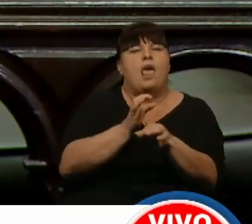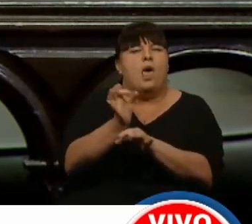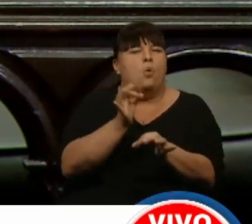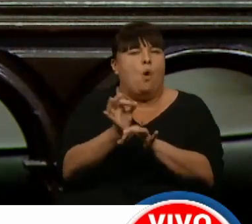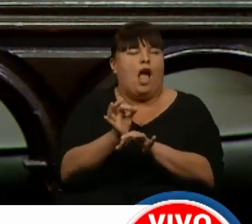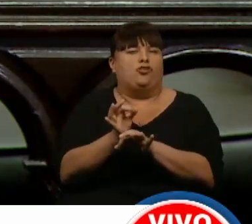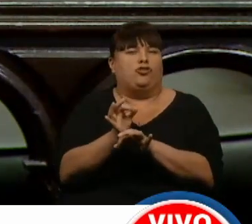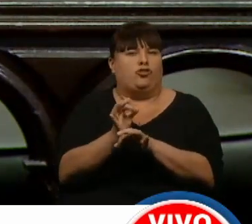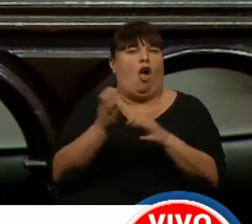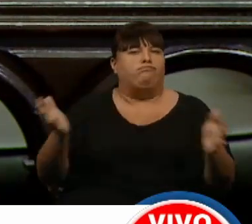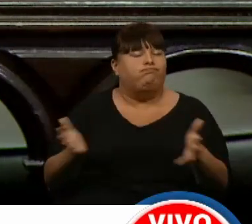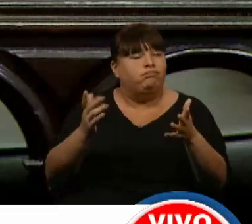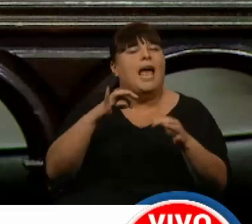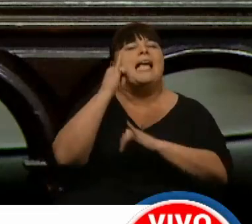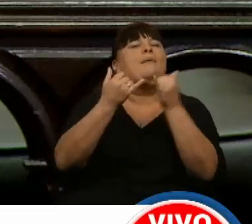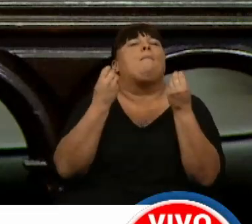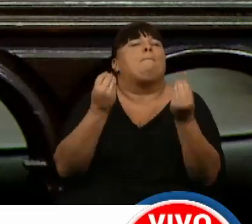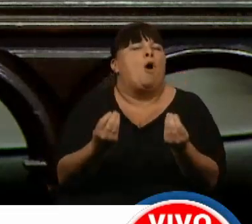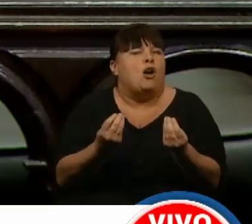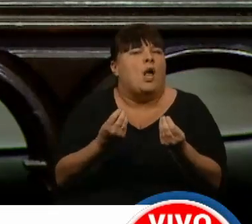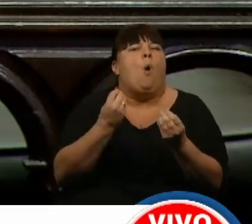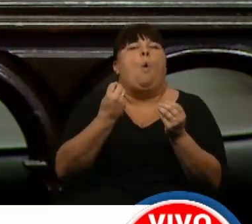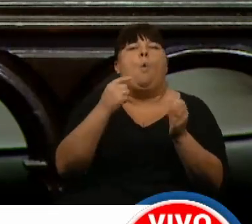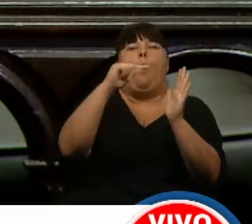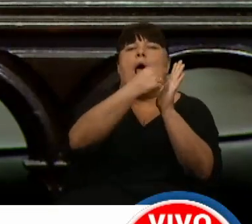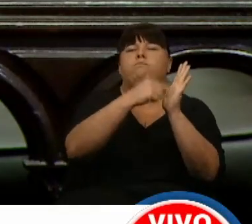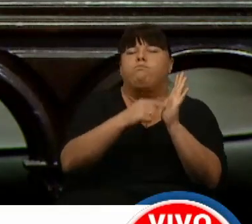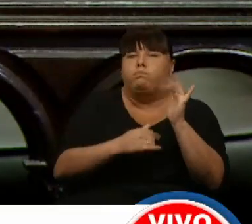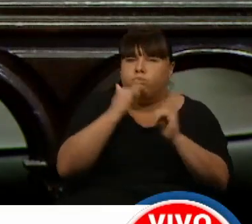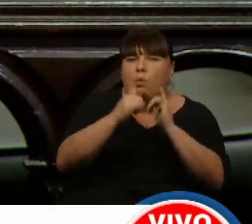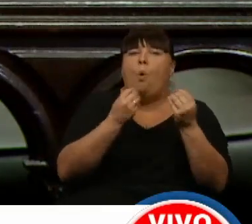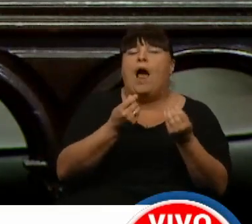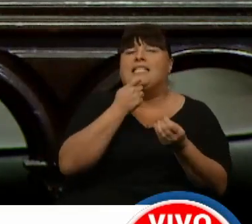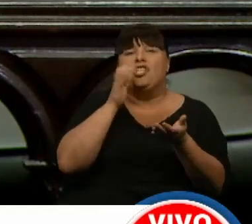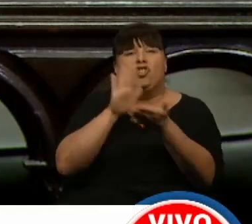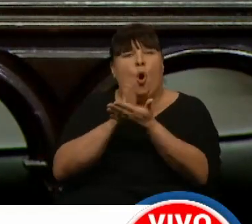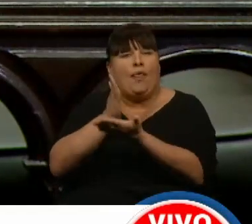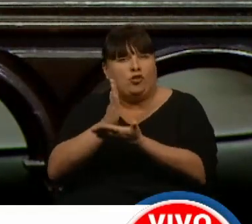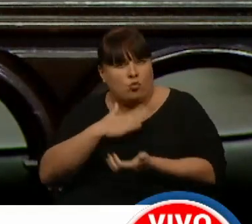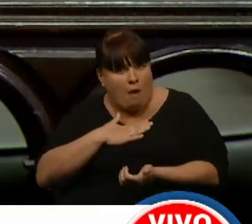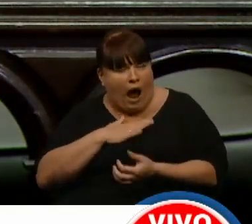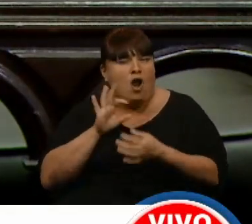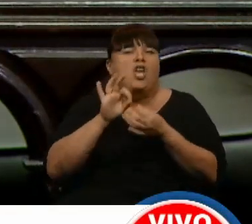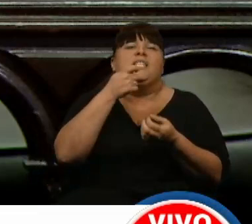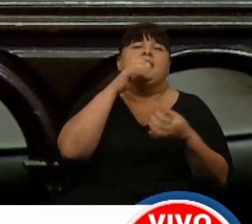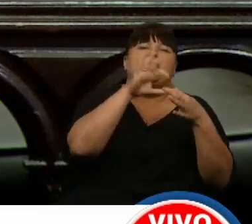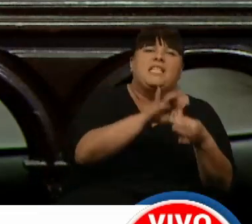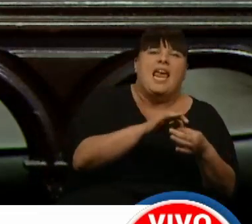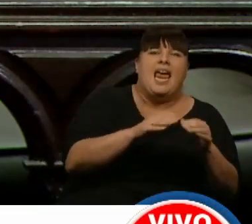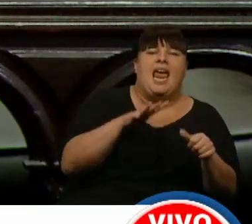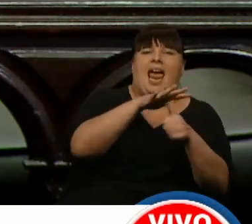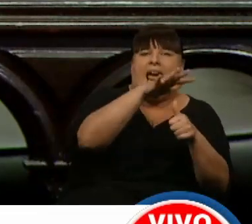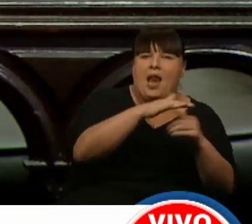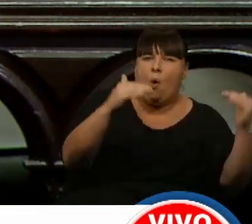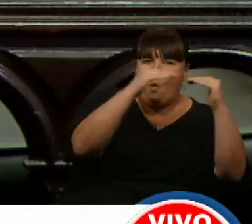educación que la motorice, que expliquen por qué, en cuáles de estos conceptos, si tiene que ver con los derechos humanos, si tiene que ver con la equidad de